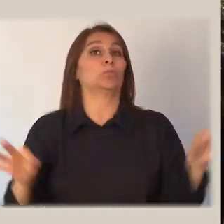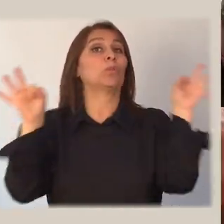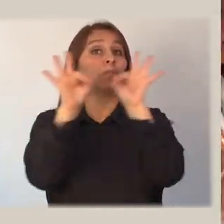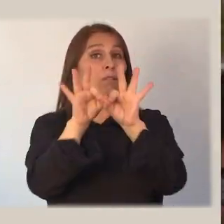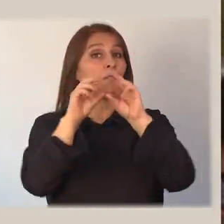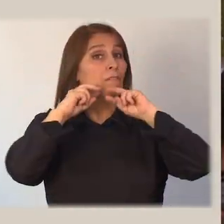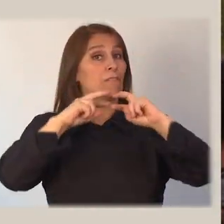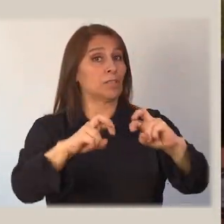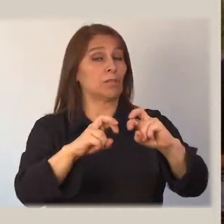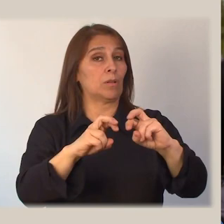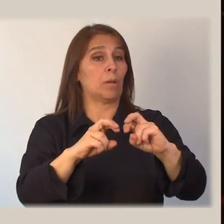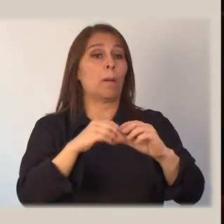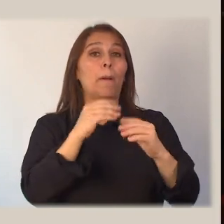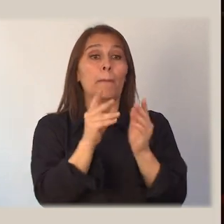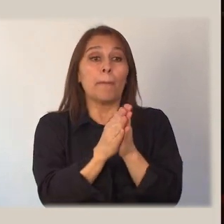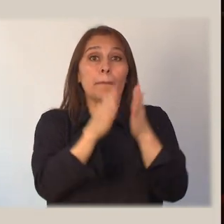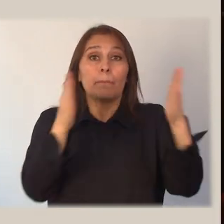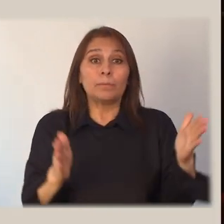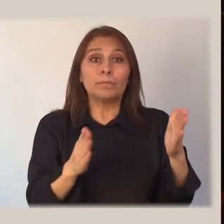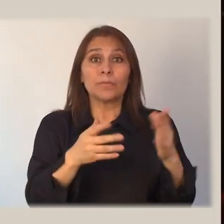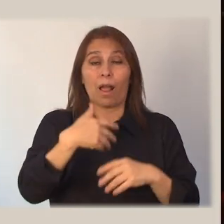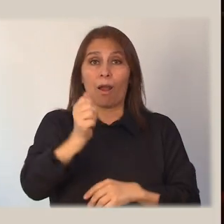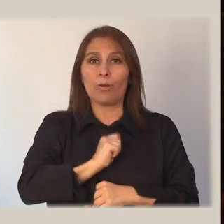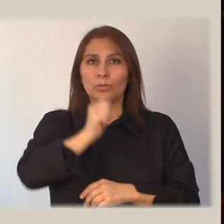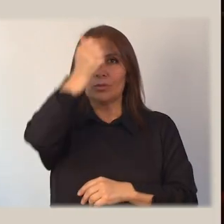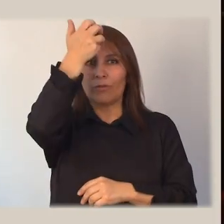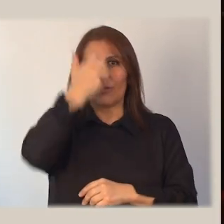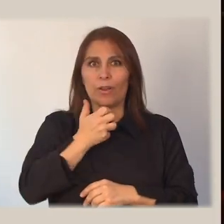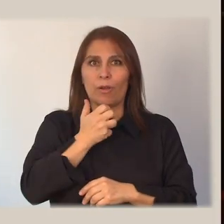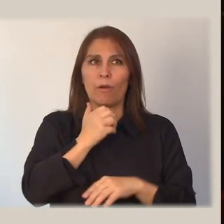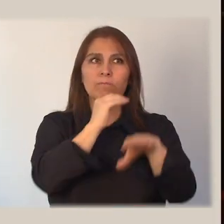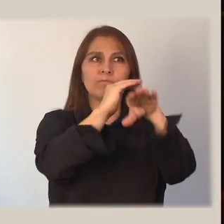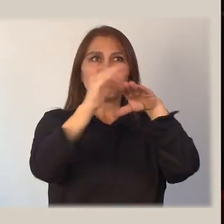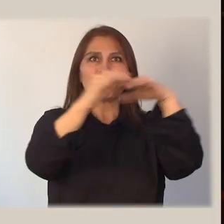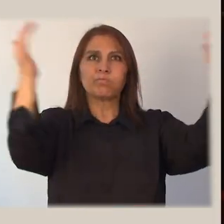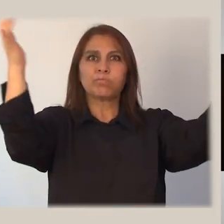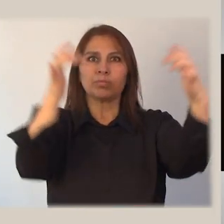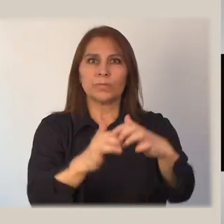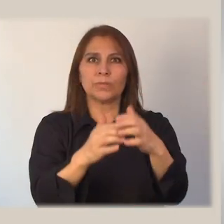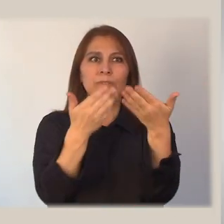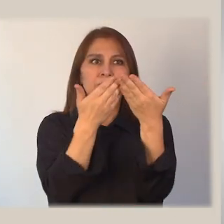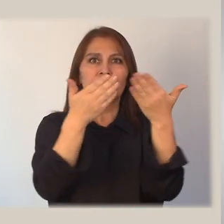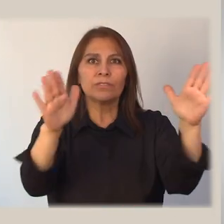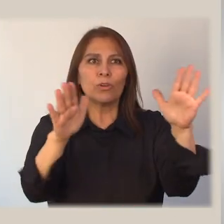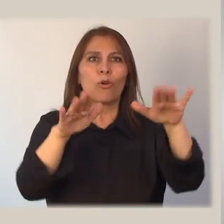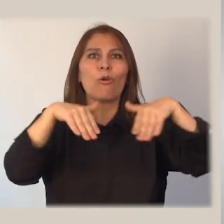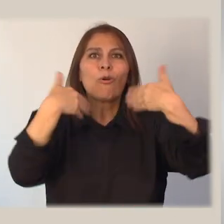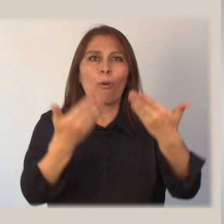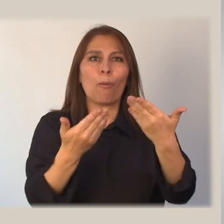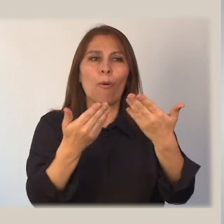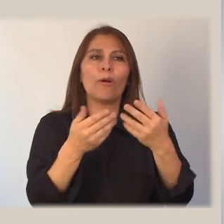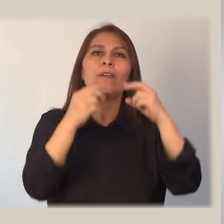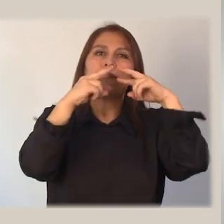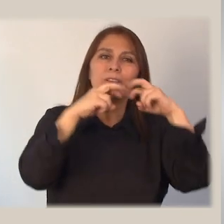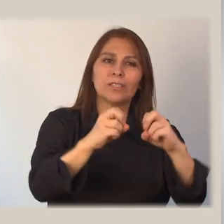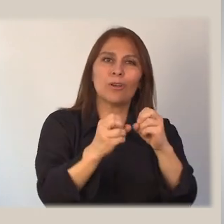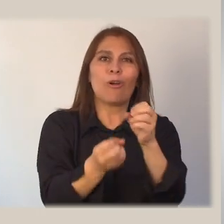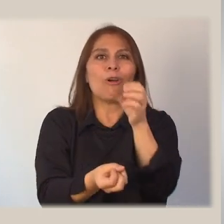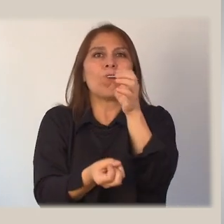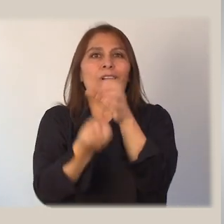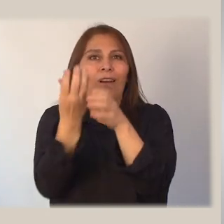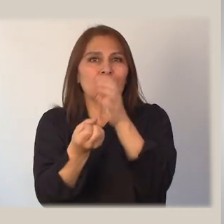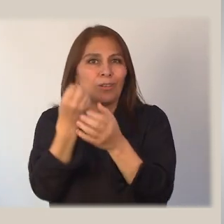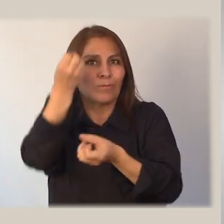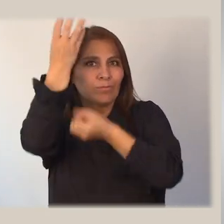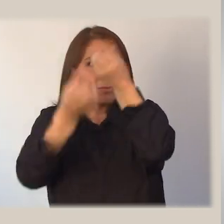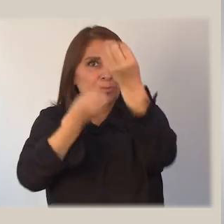un reconocimiento histórico importante. Para el periodo autoevaluado fue relevante en las convocatorias internas la apertura de la